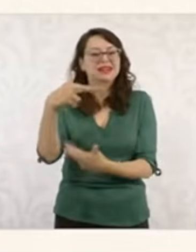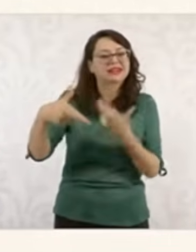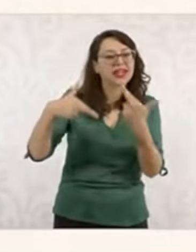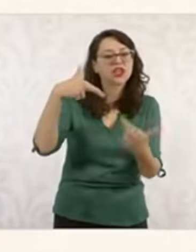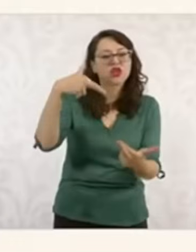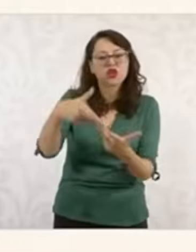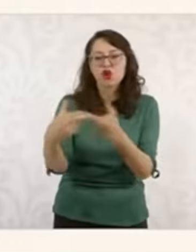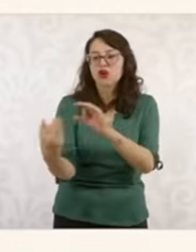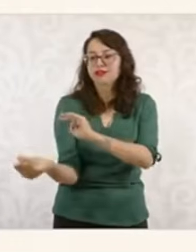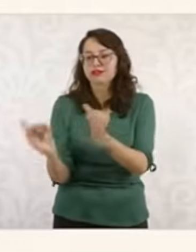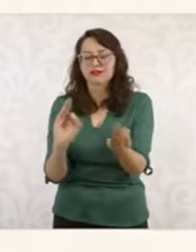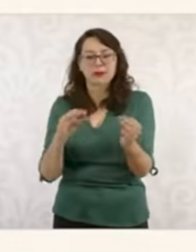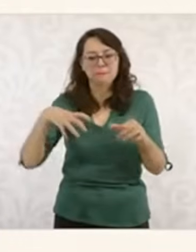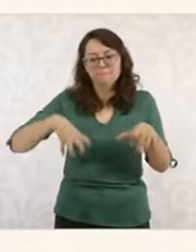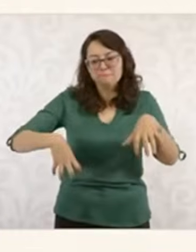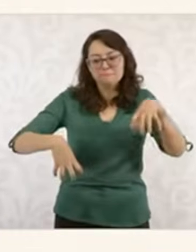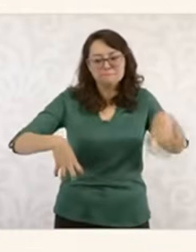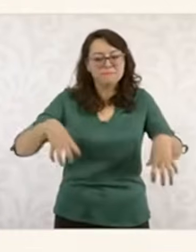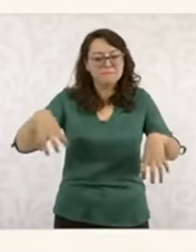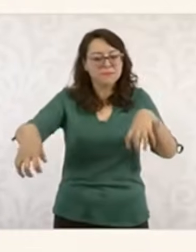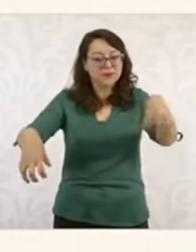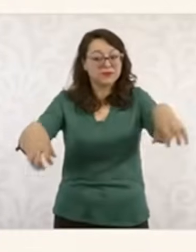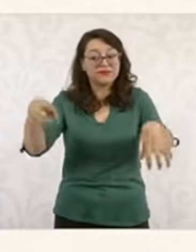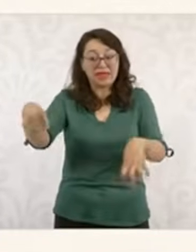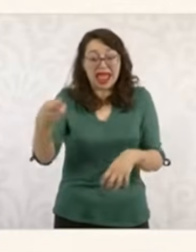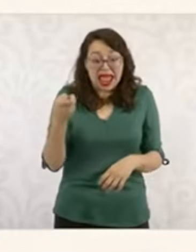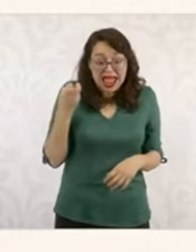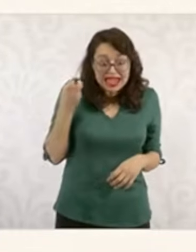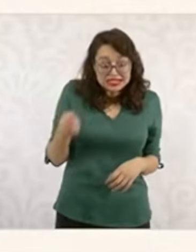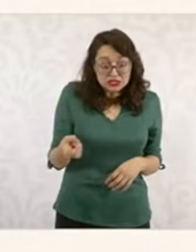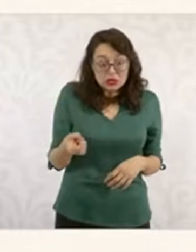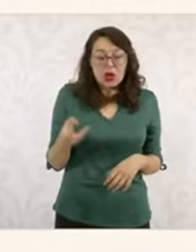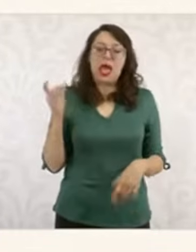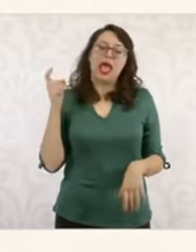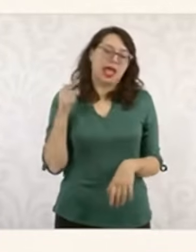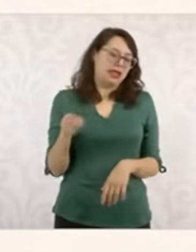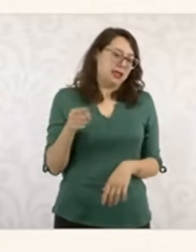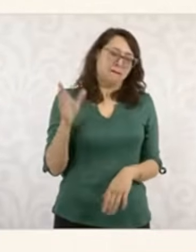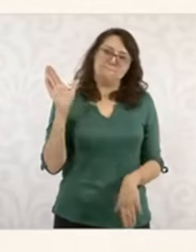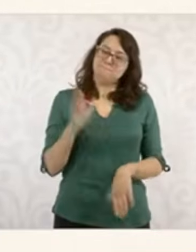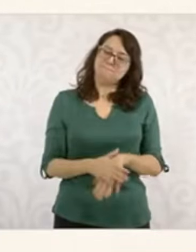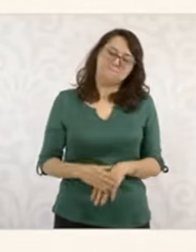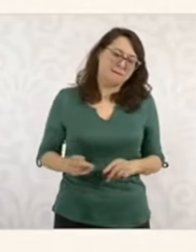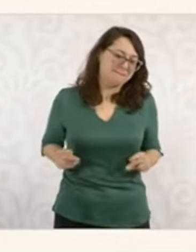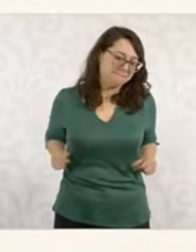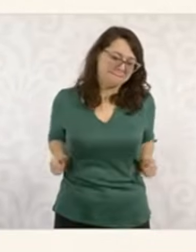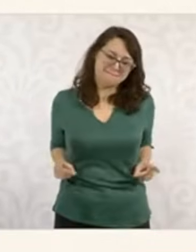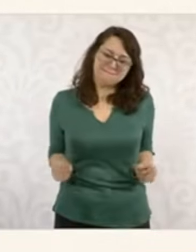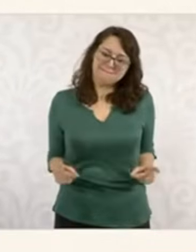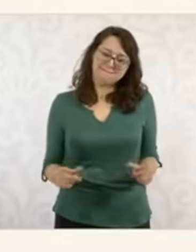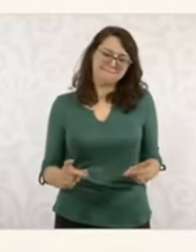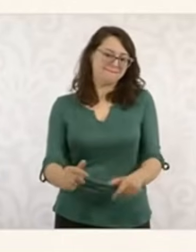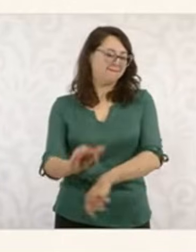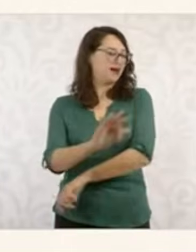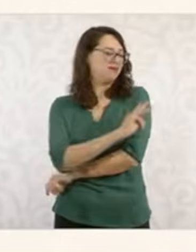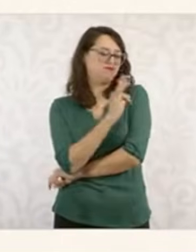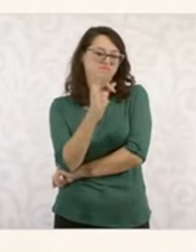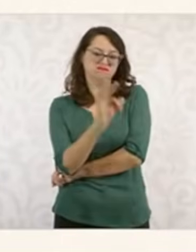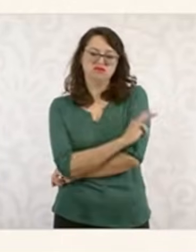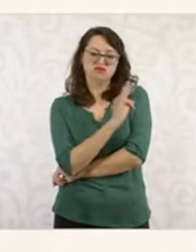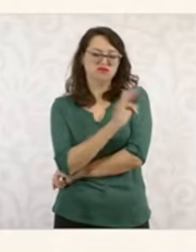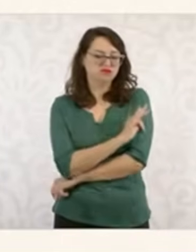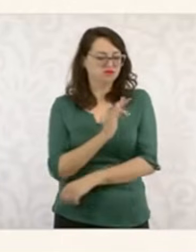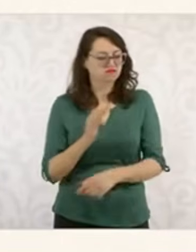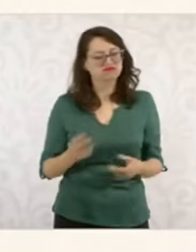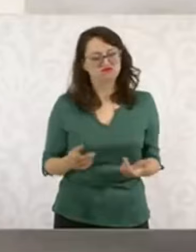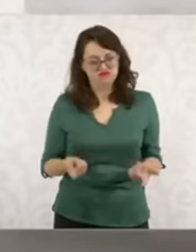algunas jurisdicciones, y ahí es donde escucharán dentro de unos momentos la estrategia nacional